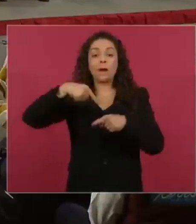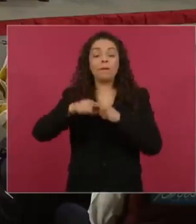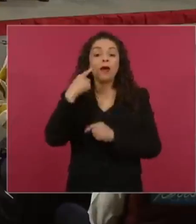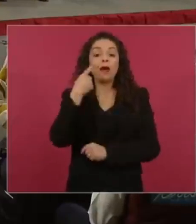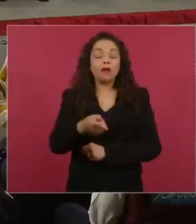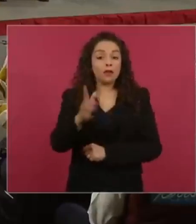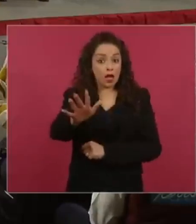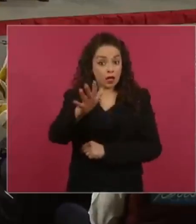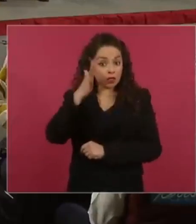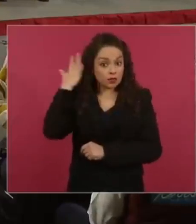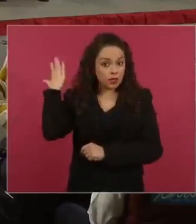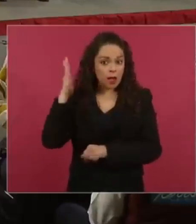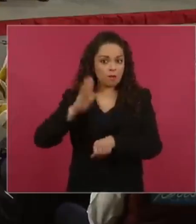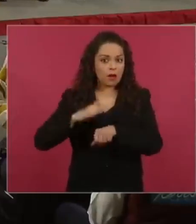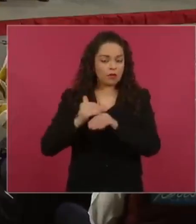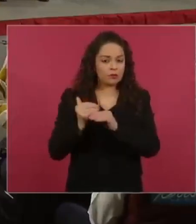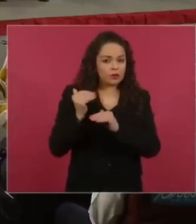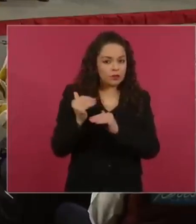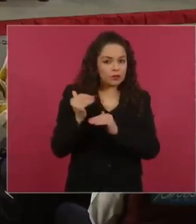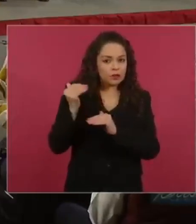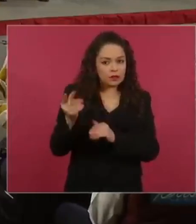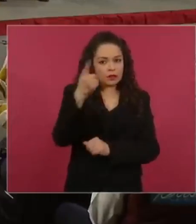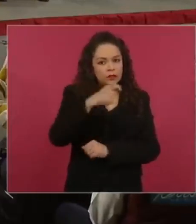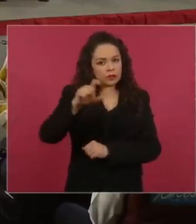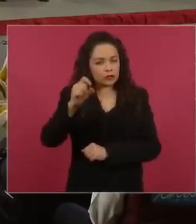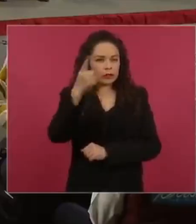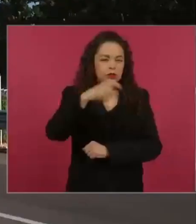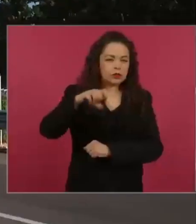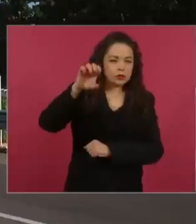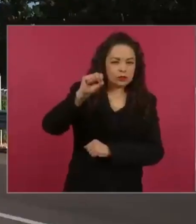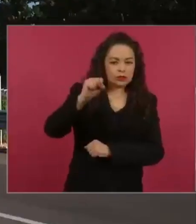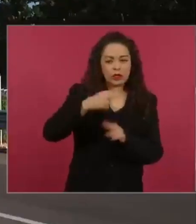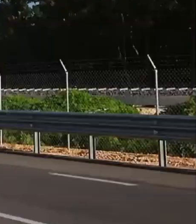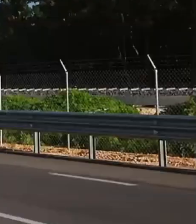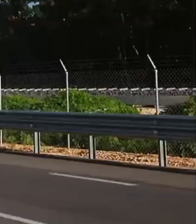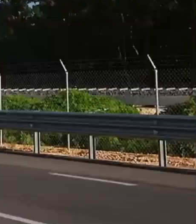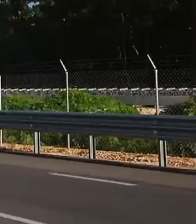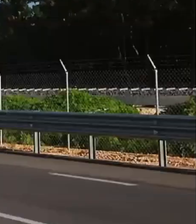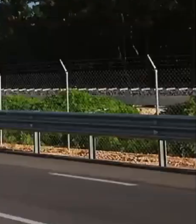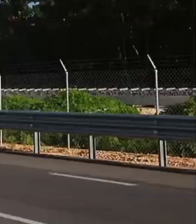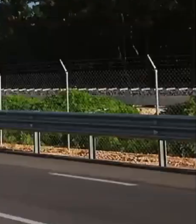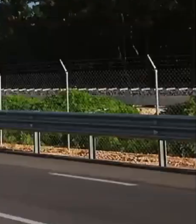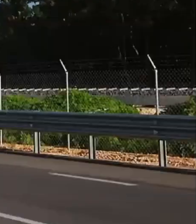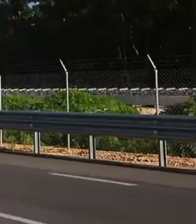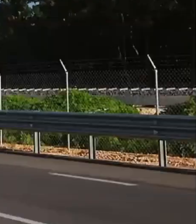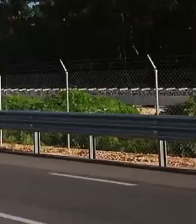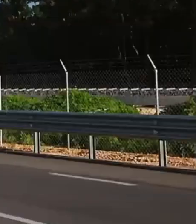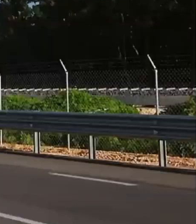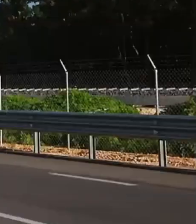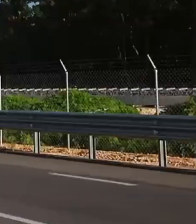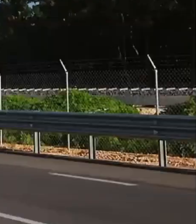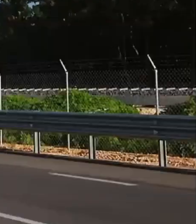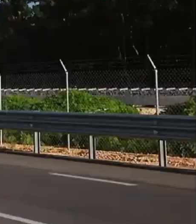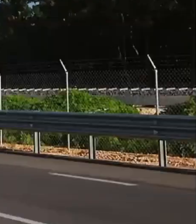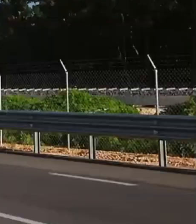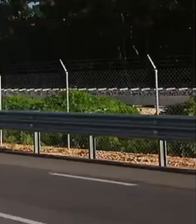pruebas a más velocidad, 120, 160 y hasta 180 kilómetros por hora, para poder correr el tren cada vez